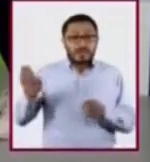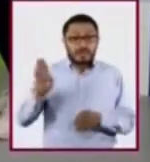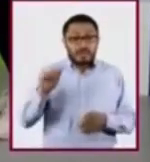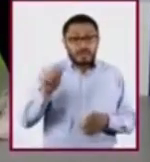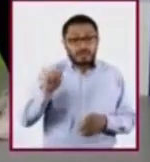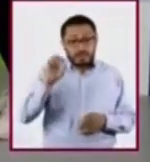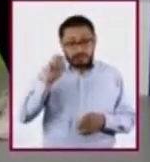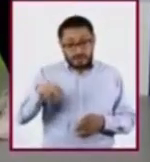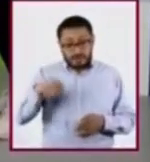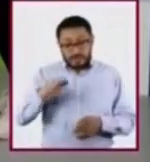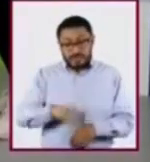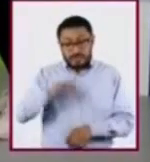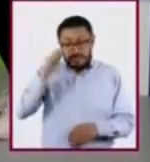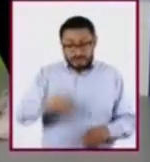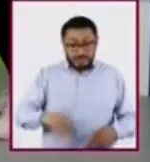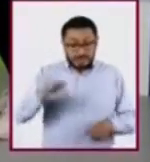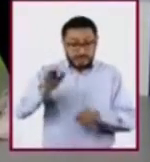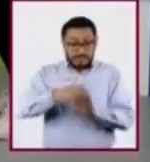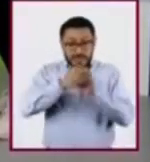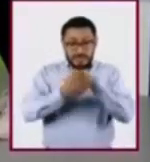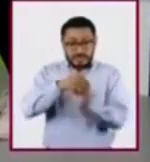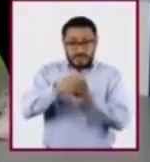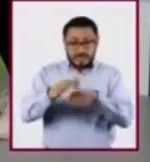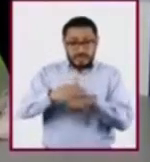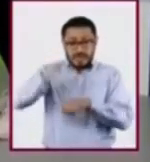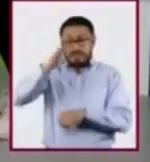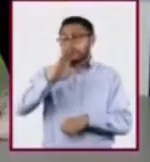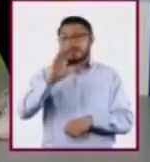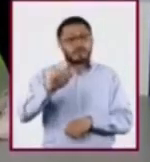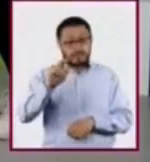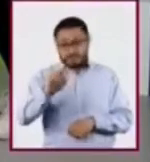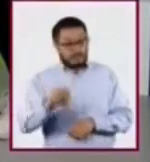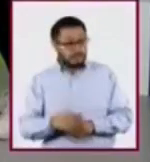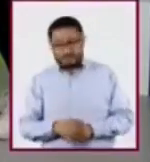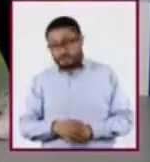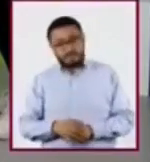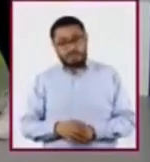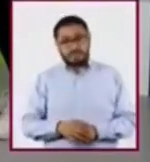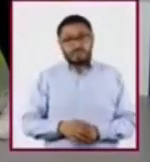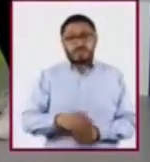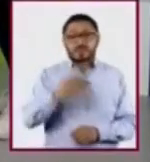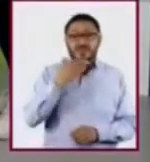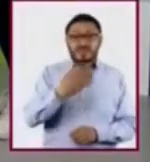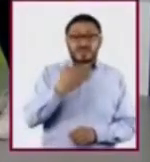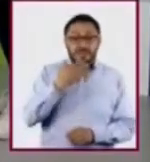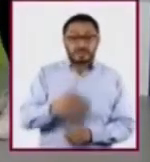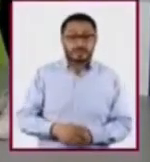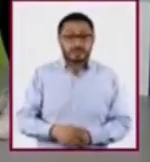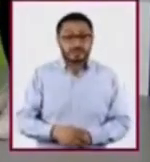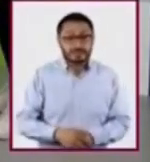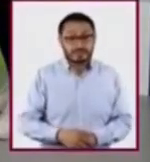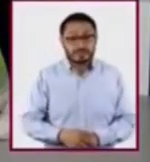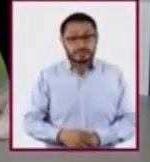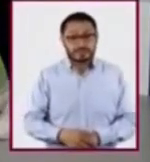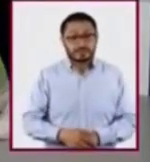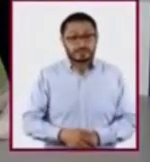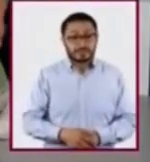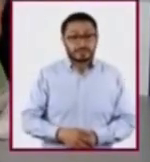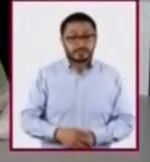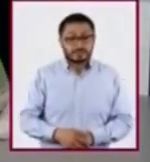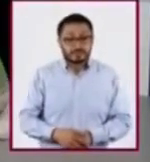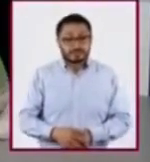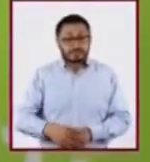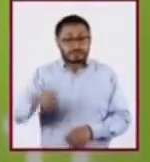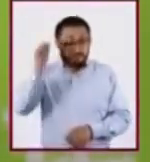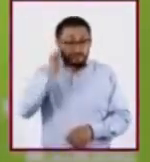rodilla, porque eso puede generar algún accidente o una falta en el juego. ¿Muy bien? No podemos hacer esto. Exacto, eso no lo podemos realizar. Siempre